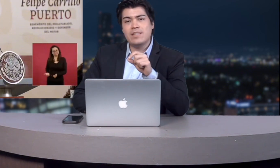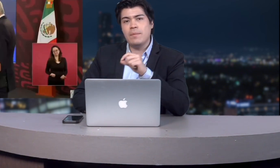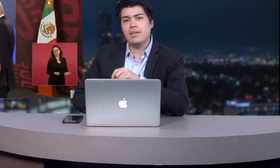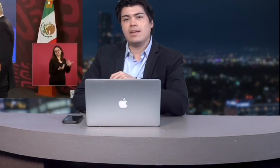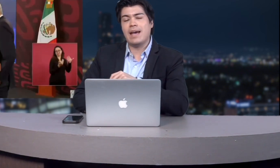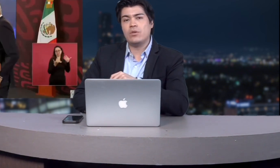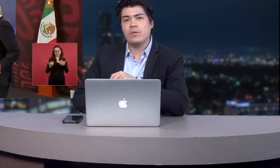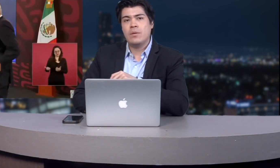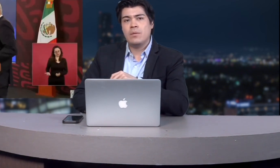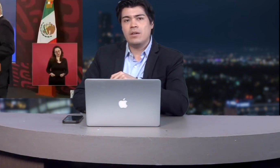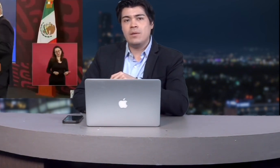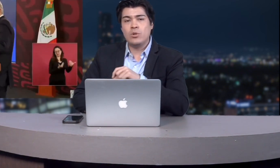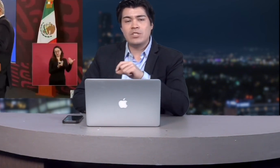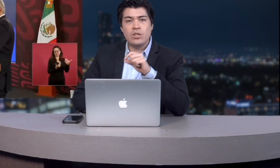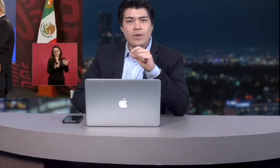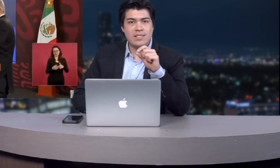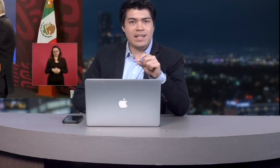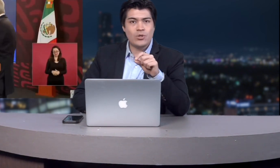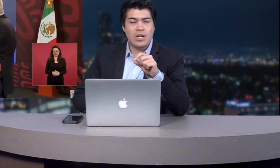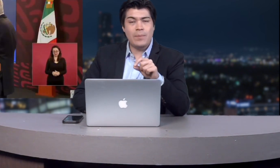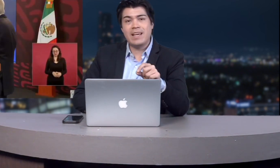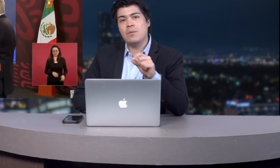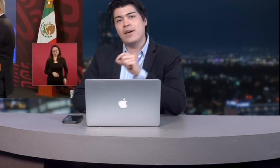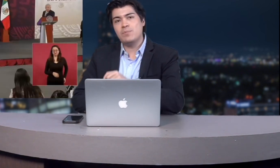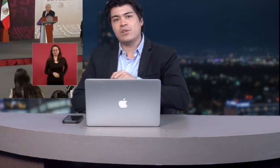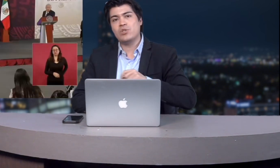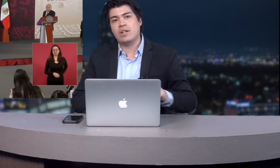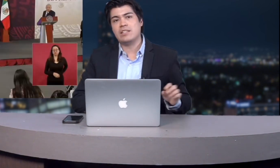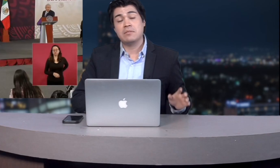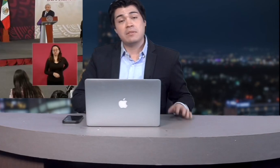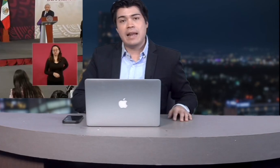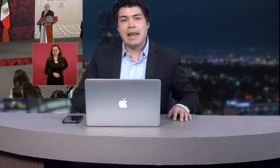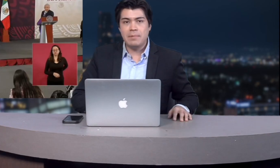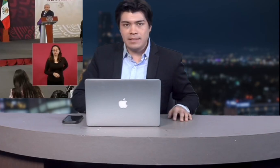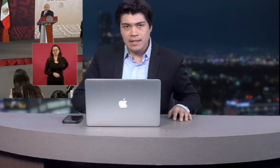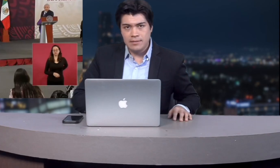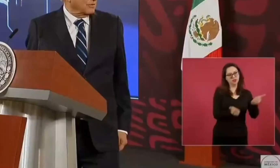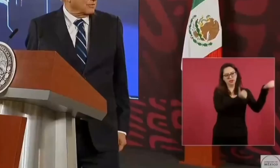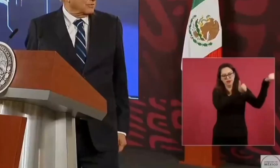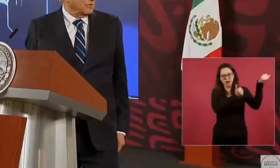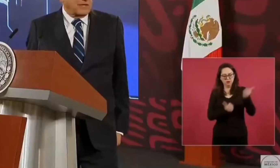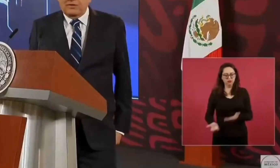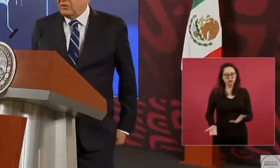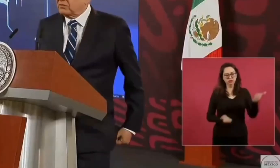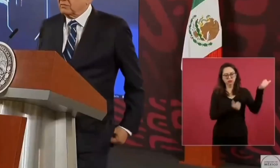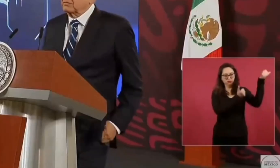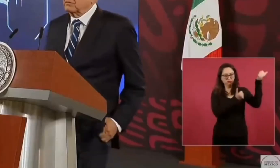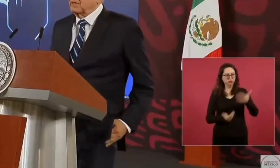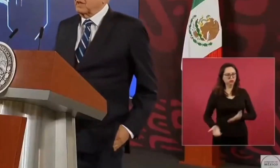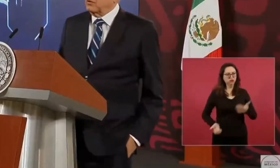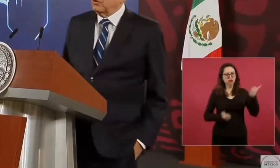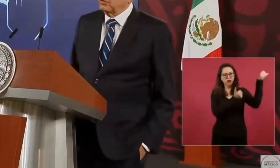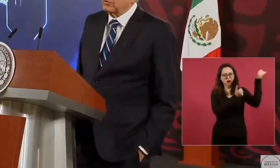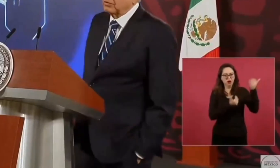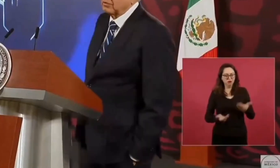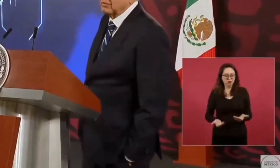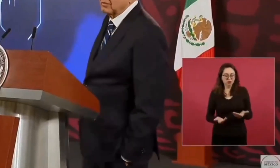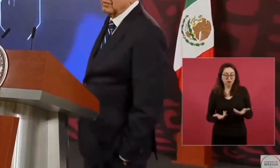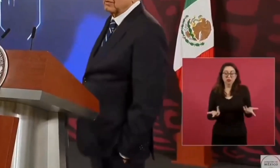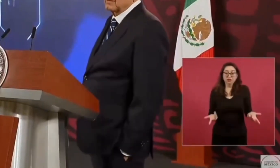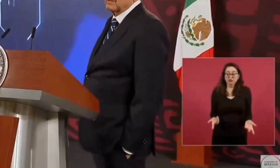sureste mexicano impulsando esta zona para que más personas la habiten Por qué no en